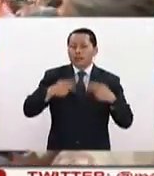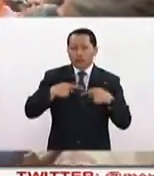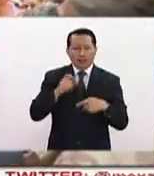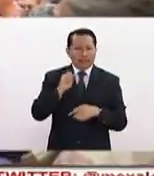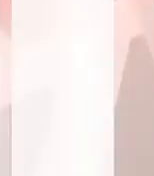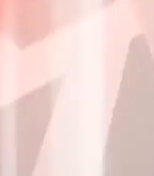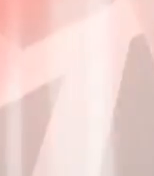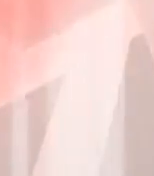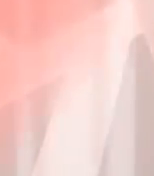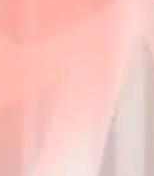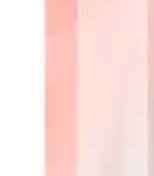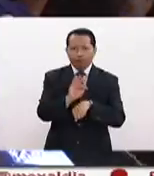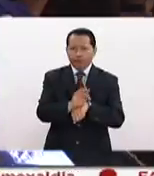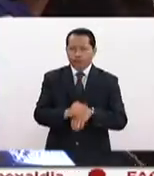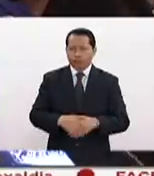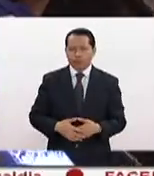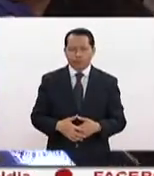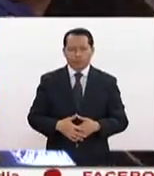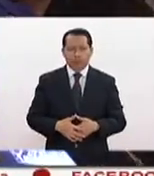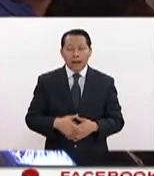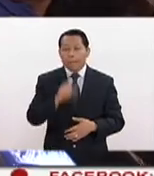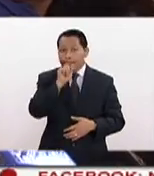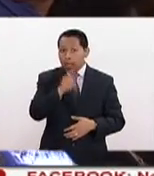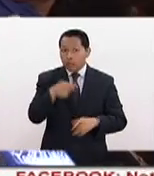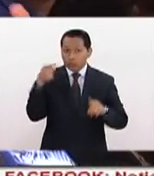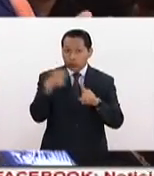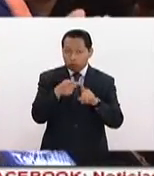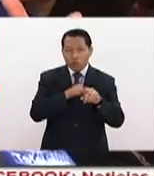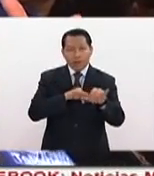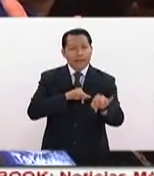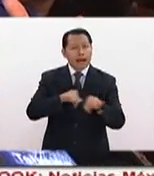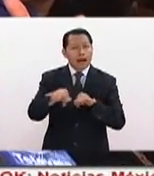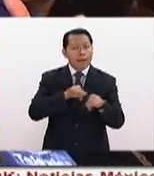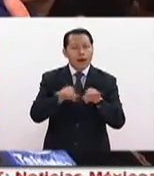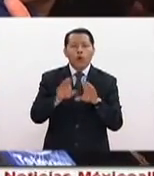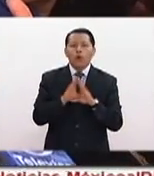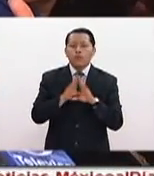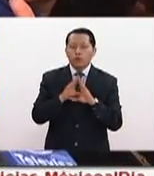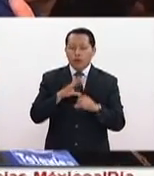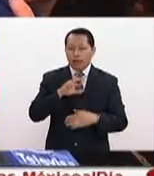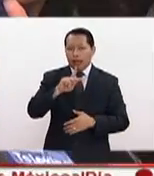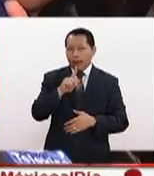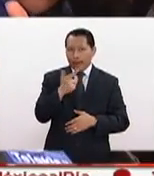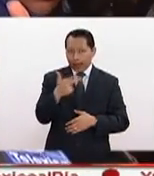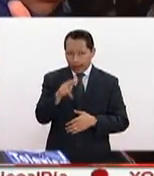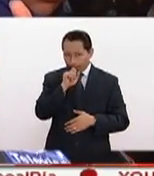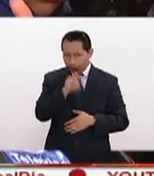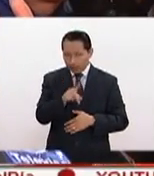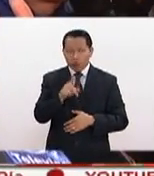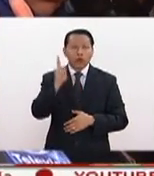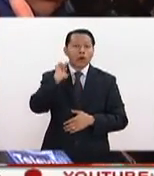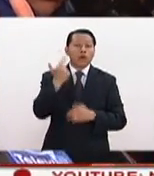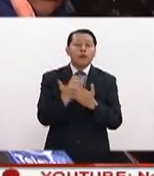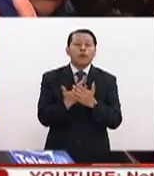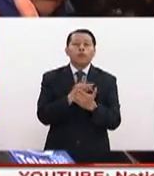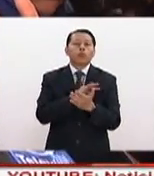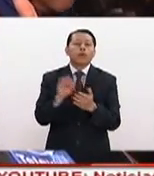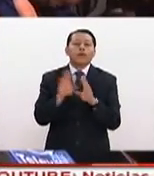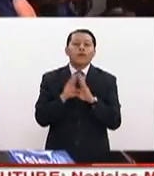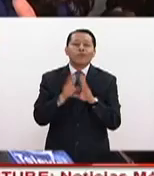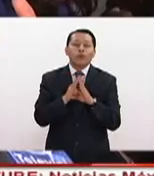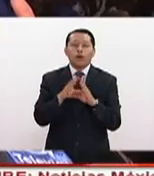delito. Y en ese sentido trabajaremos con la Procuraduría y esperemos que sea